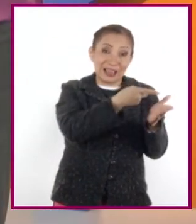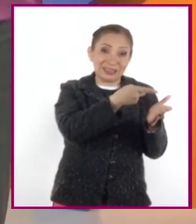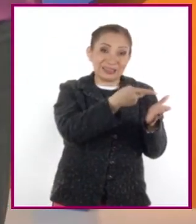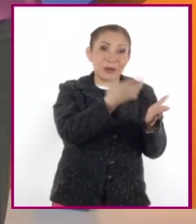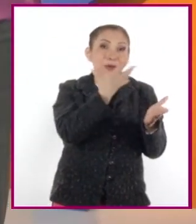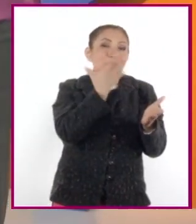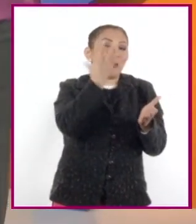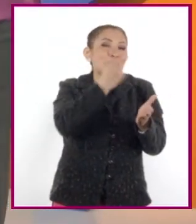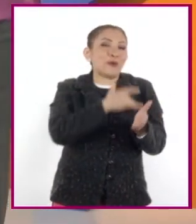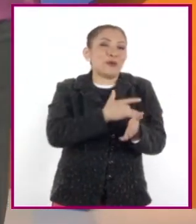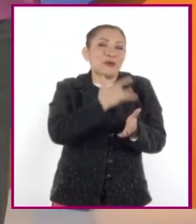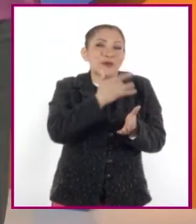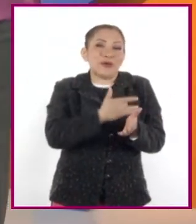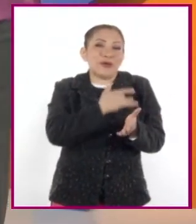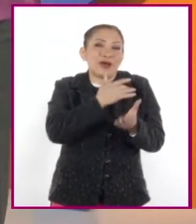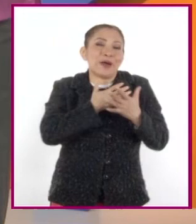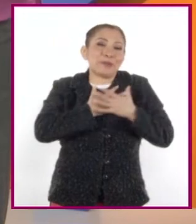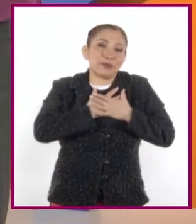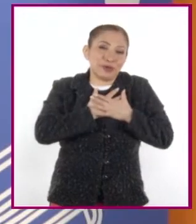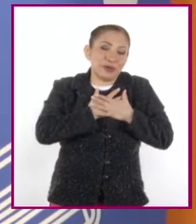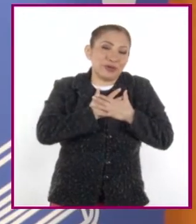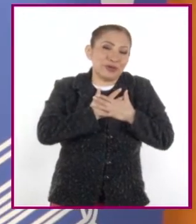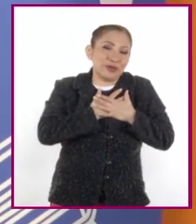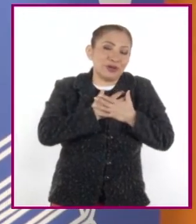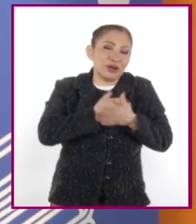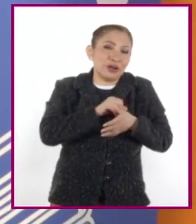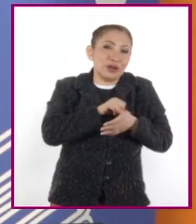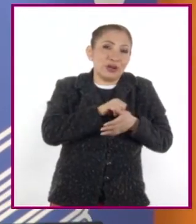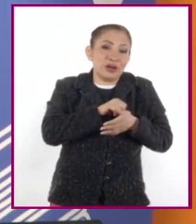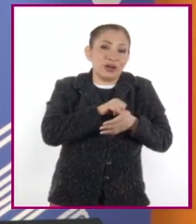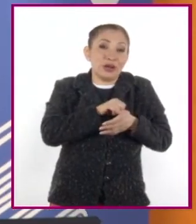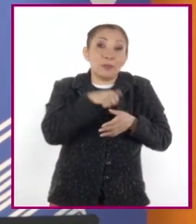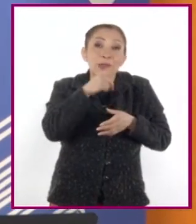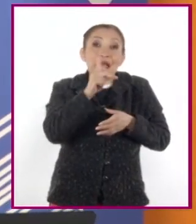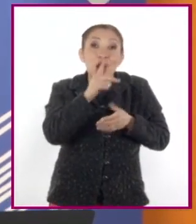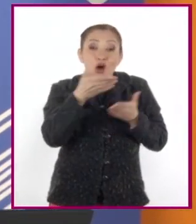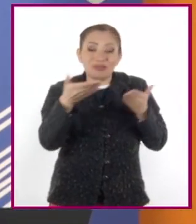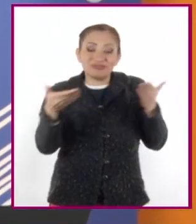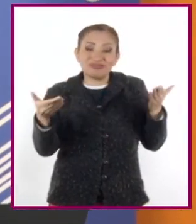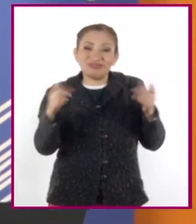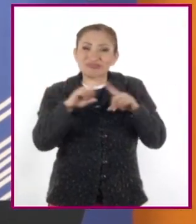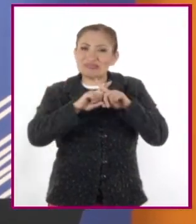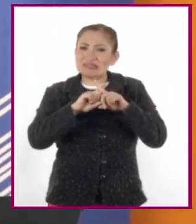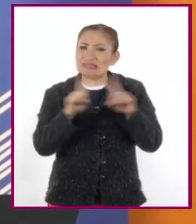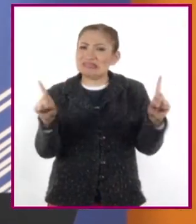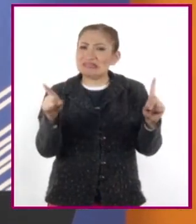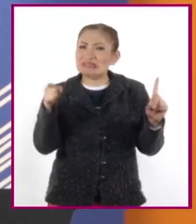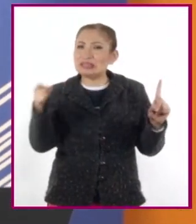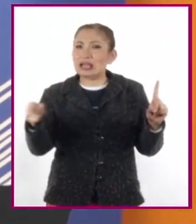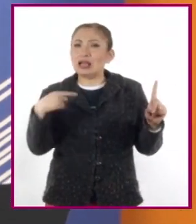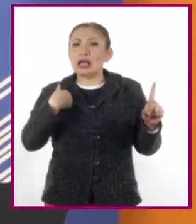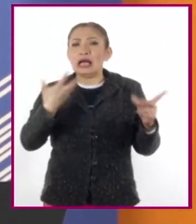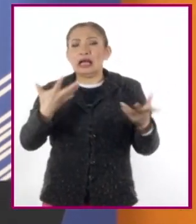bonito sentimiento, el amor. Pero este le genera